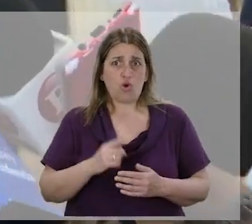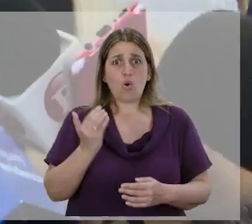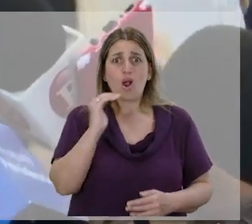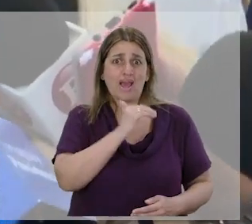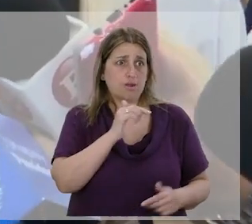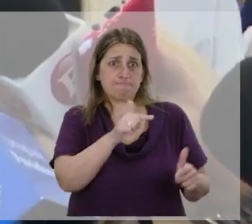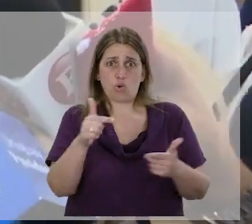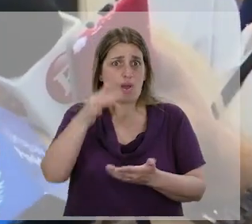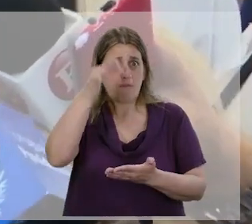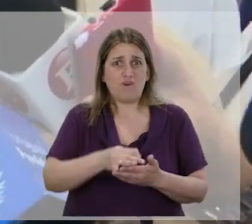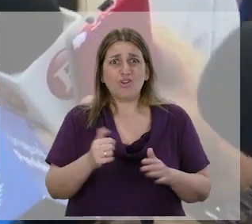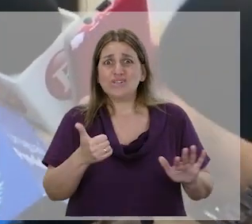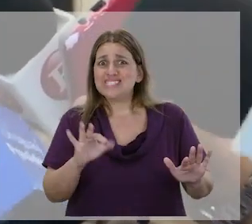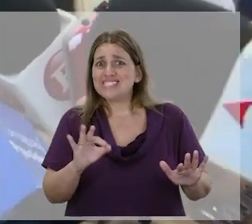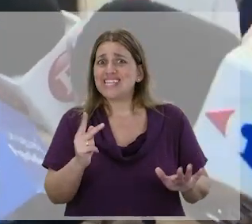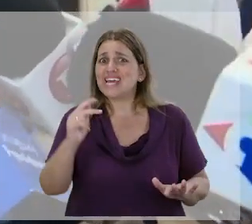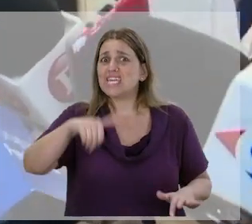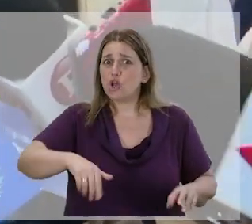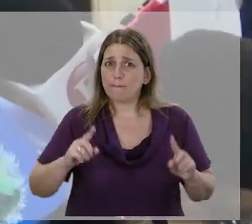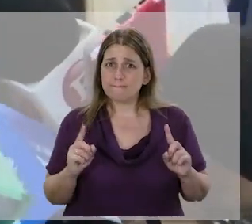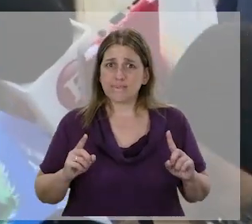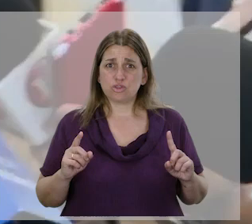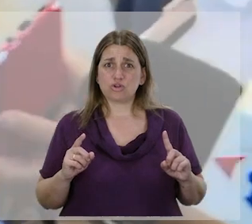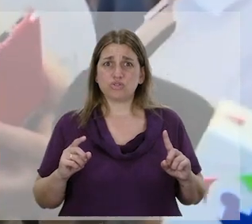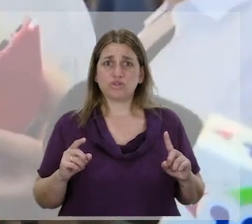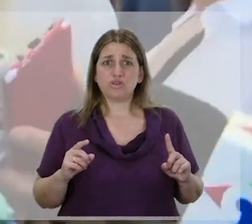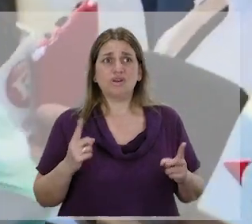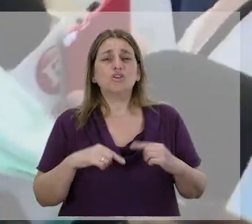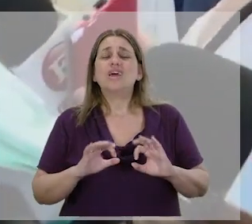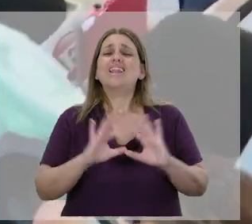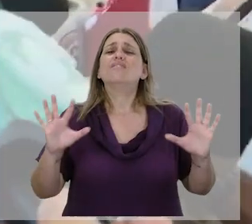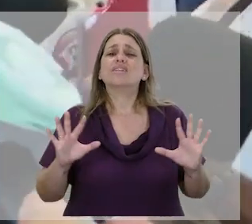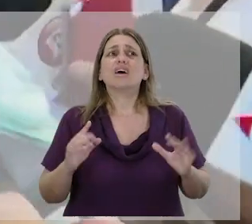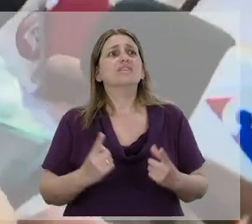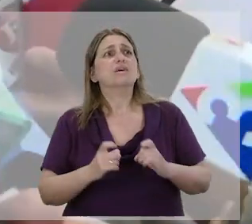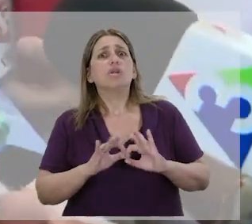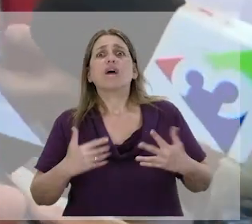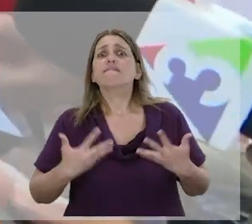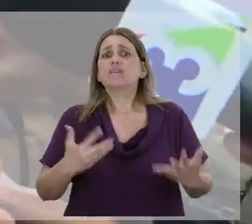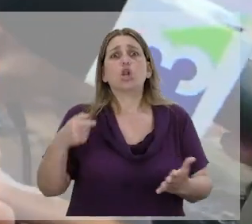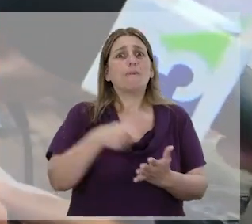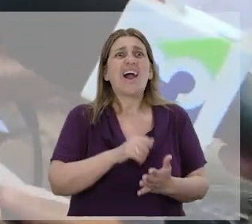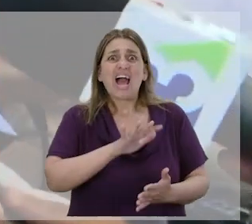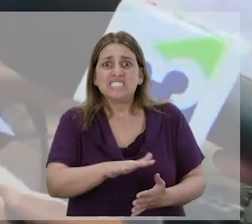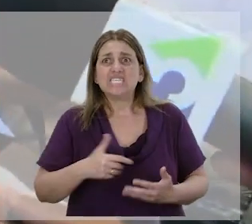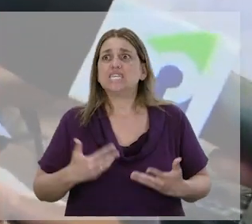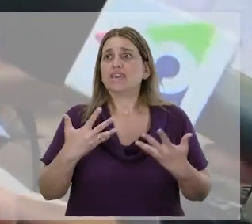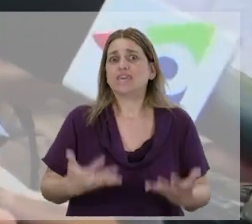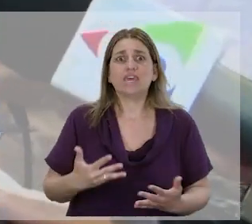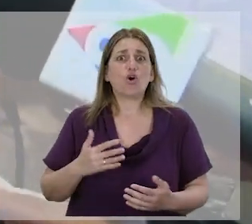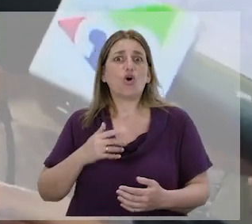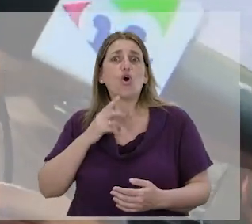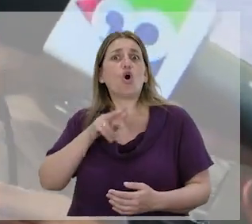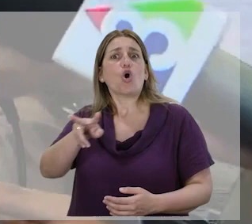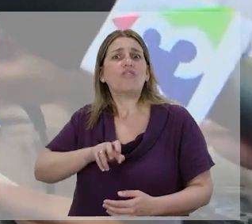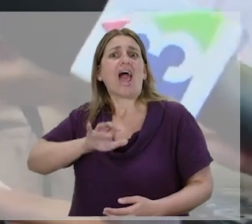Tienen que ir a Paso de los Toros, a un cajero, 60 kilómetros. Entonces, libertad,